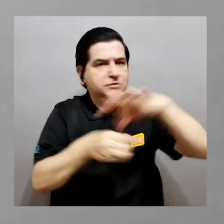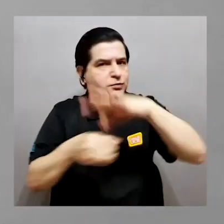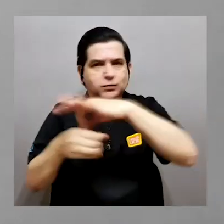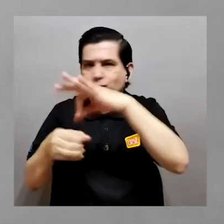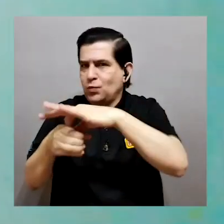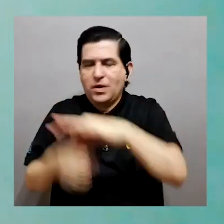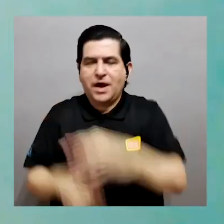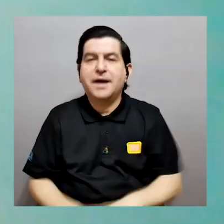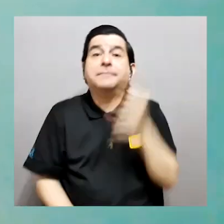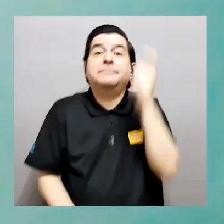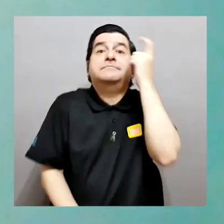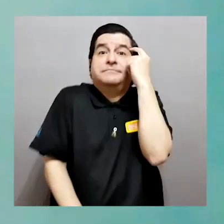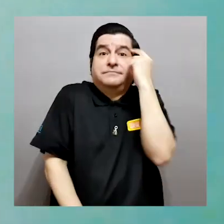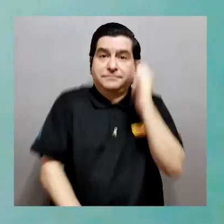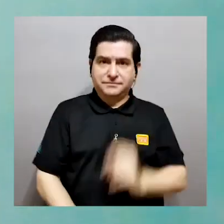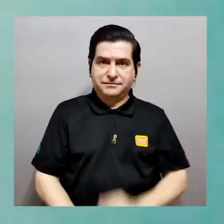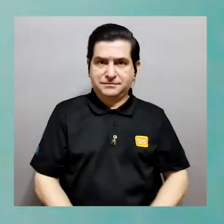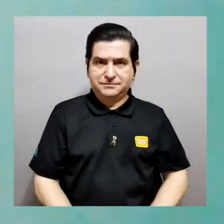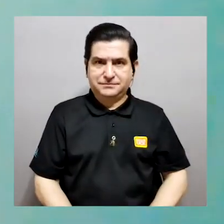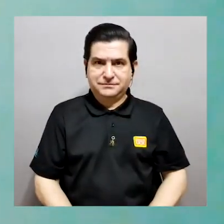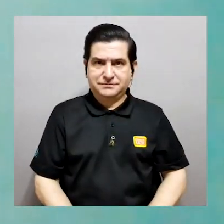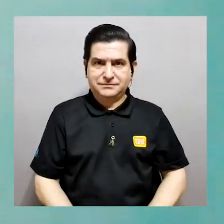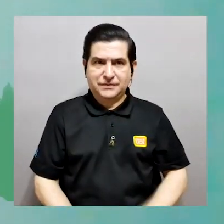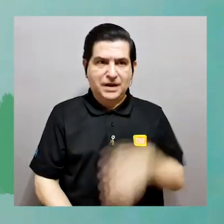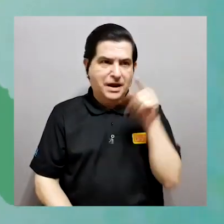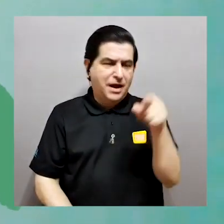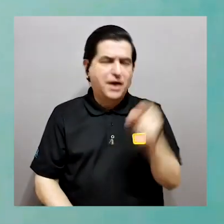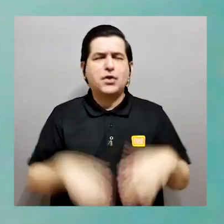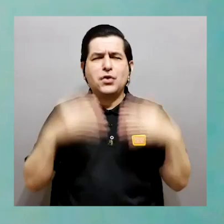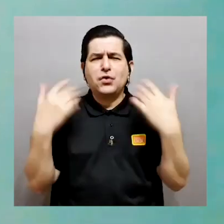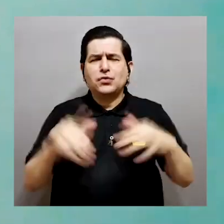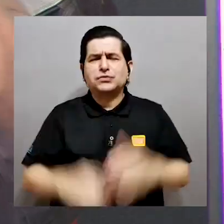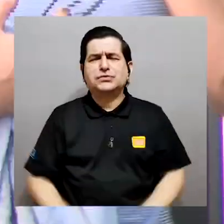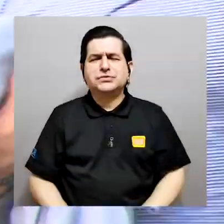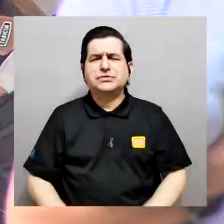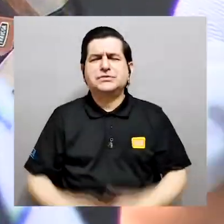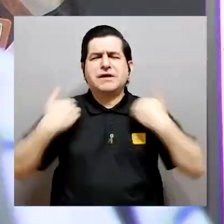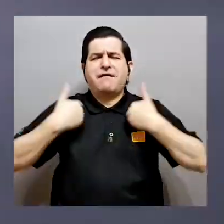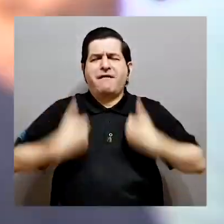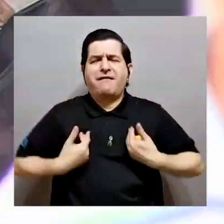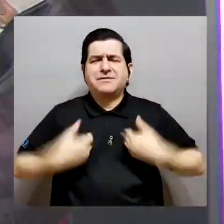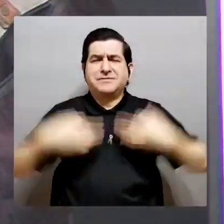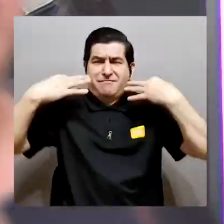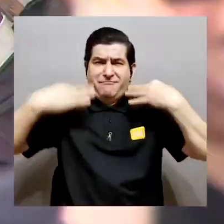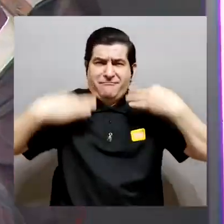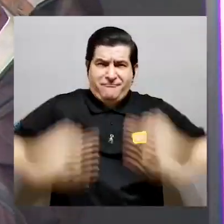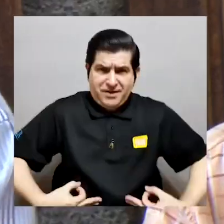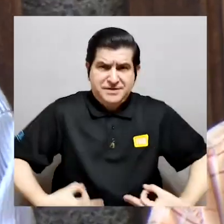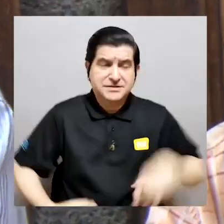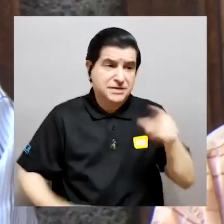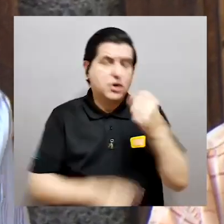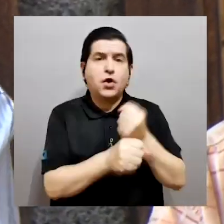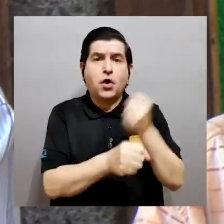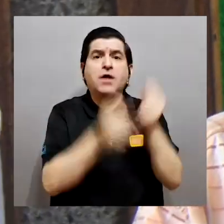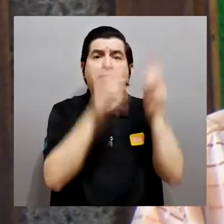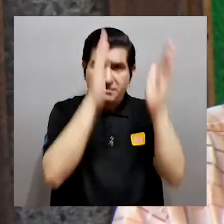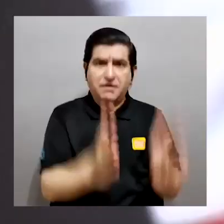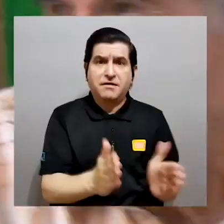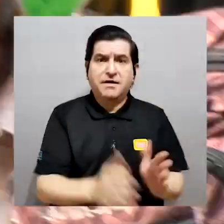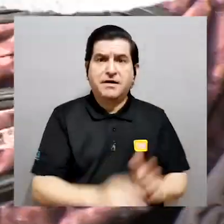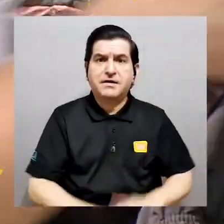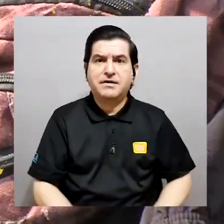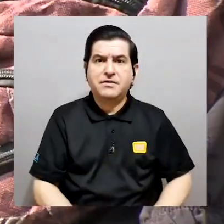agricultura. Imagínense, digamos, la carga física que podría ser para esos